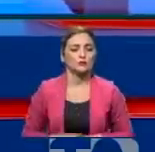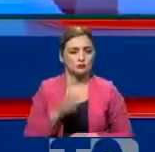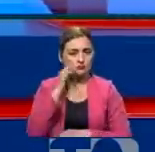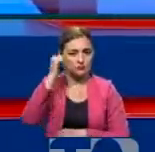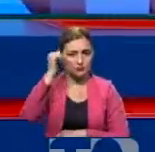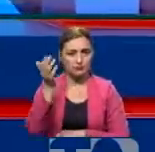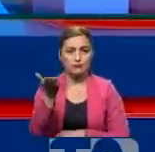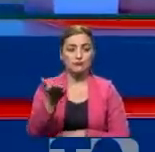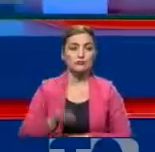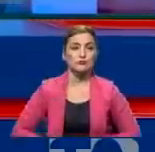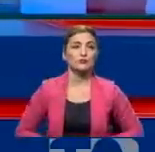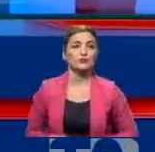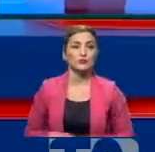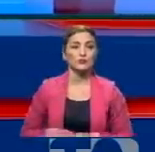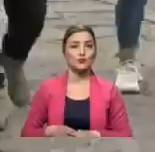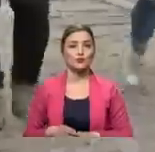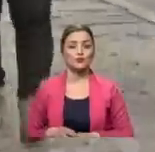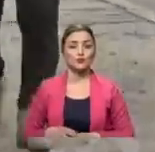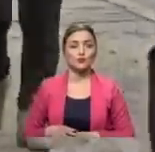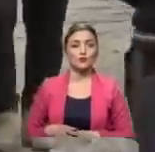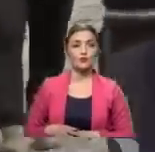día de ayer.